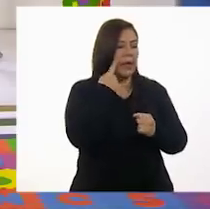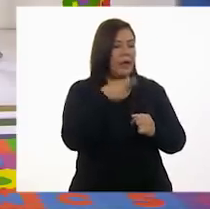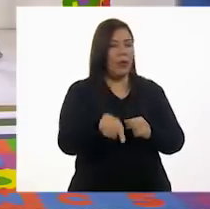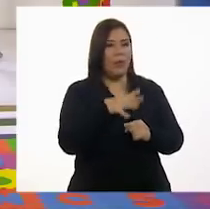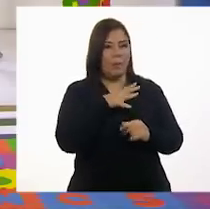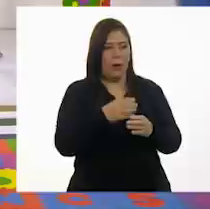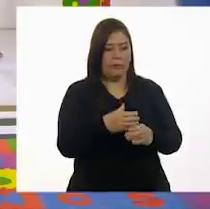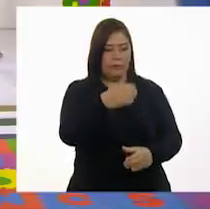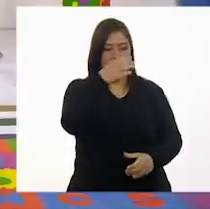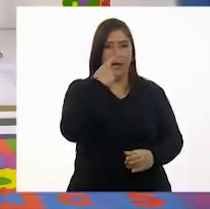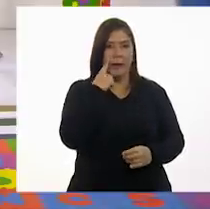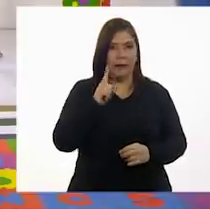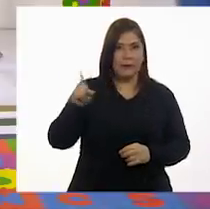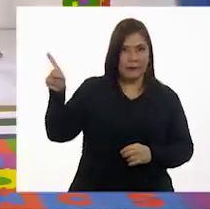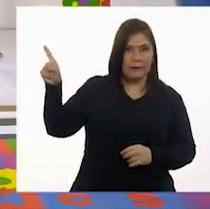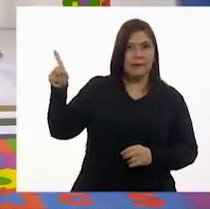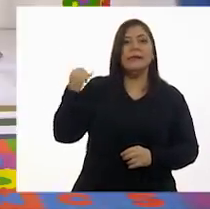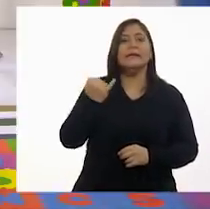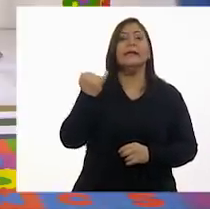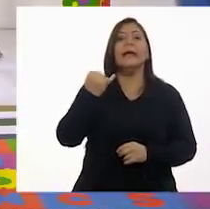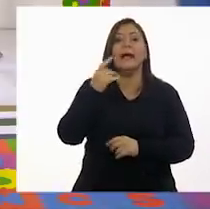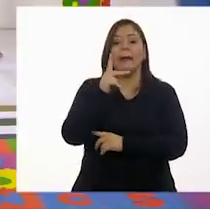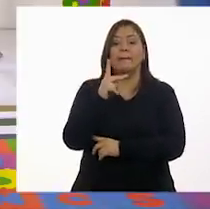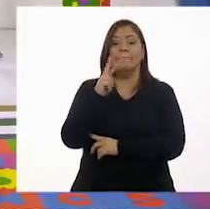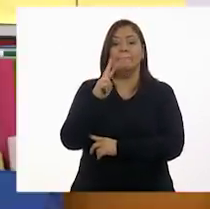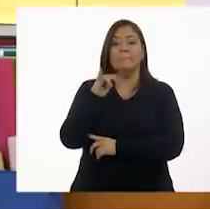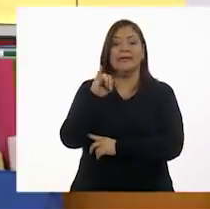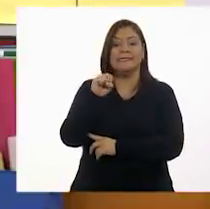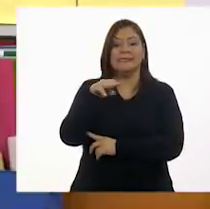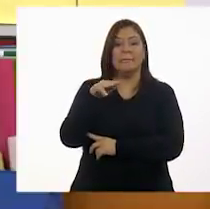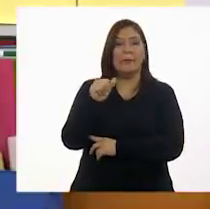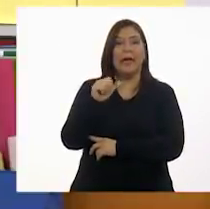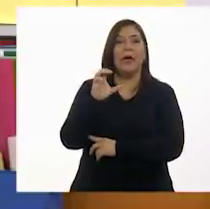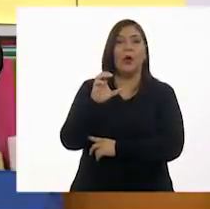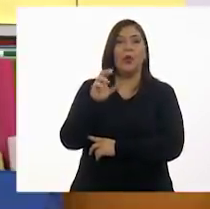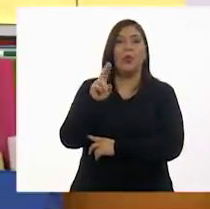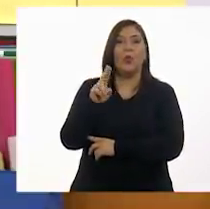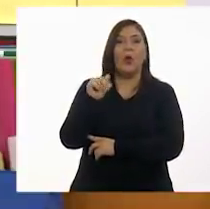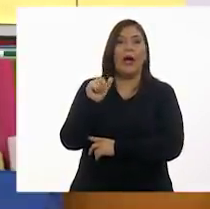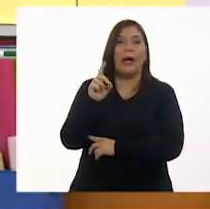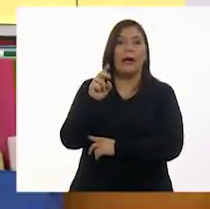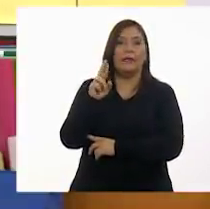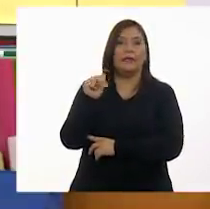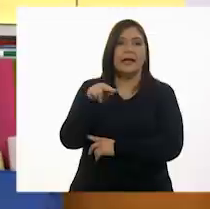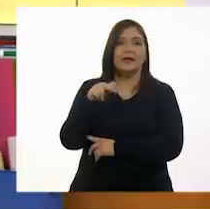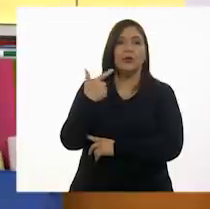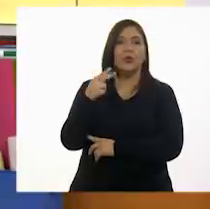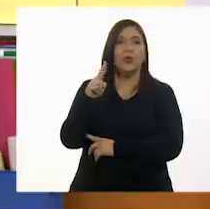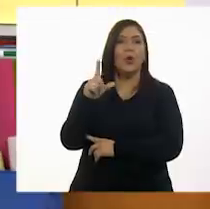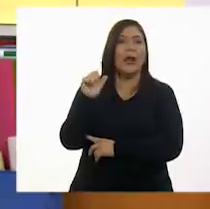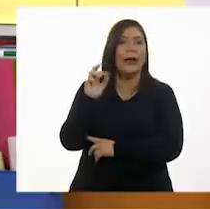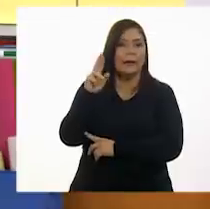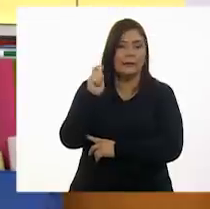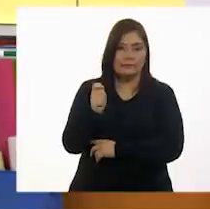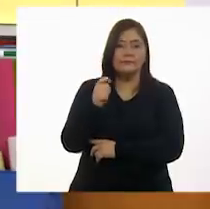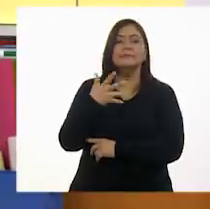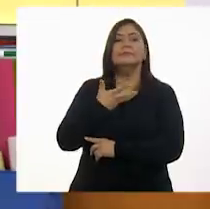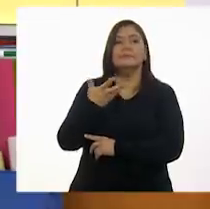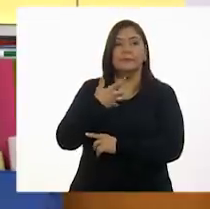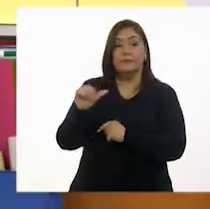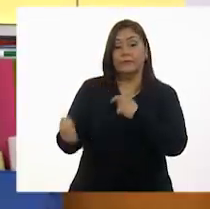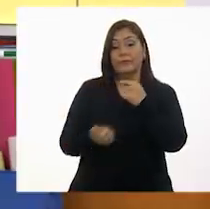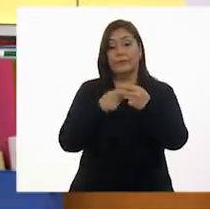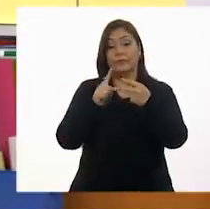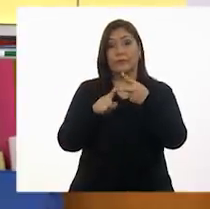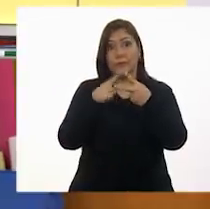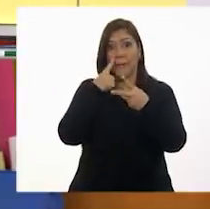Ok, es un cuadrado, entonces se llama prisma cuadrangular. Uh-huh. Tengo este prisma. ¿Cómo es su base?